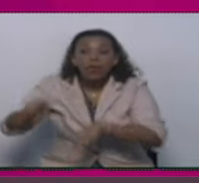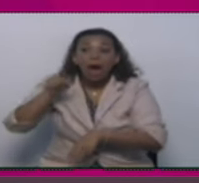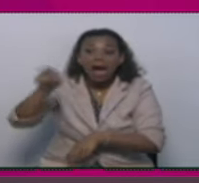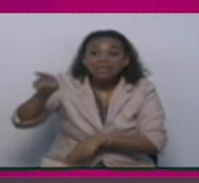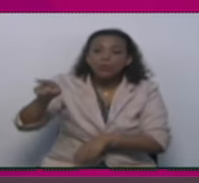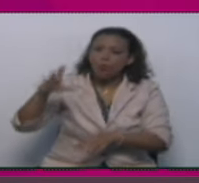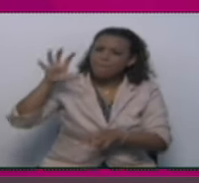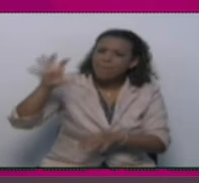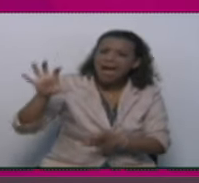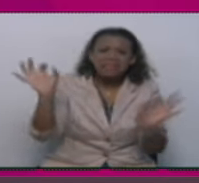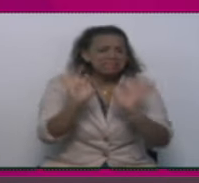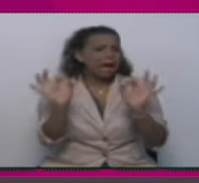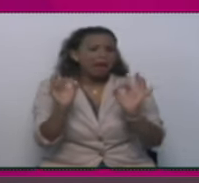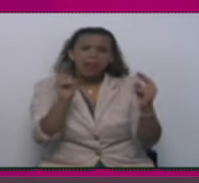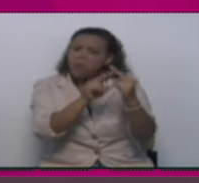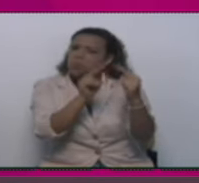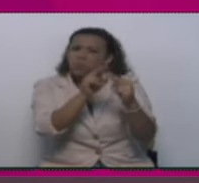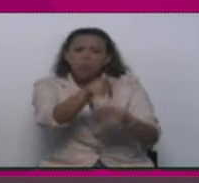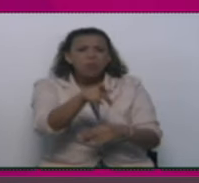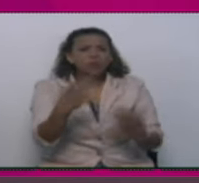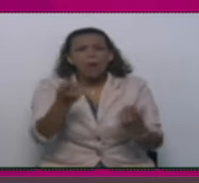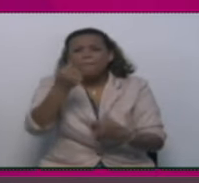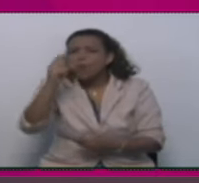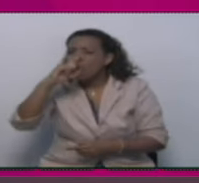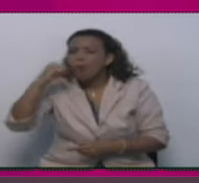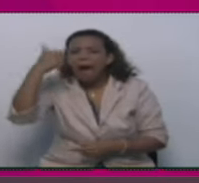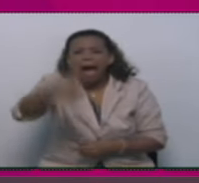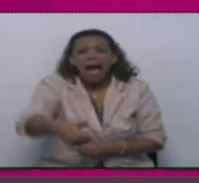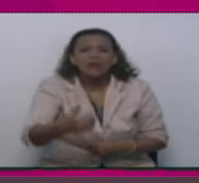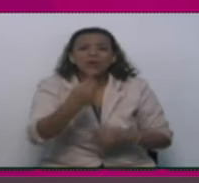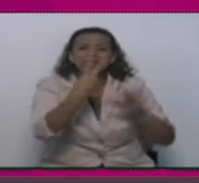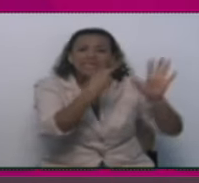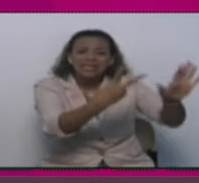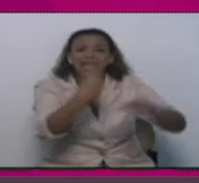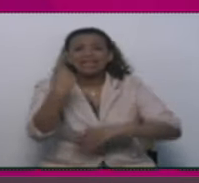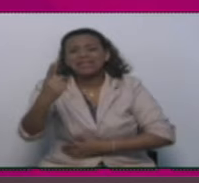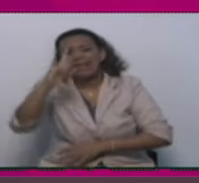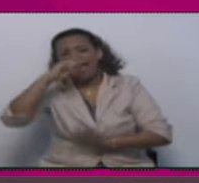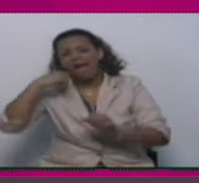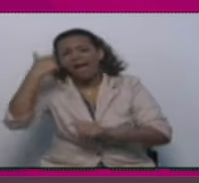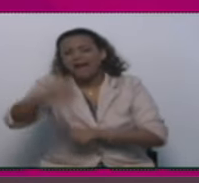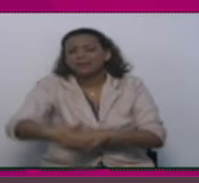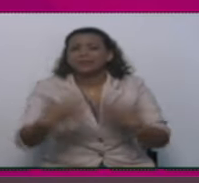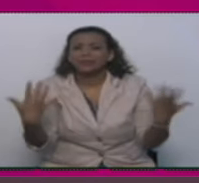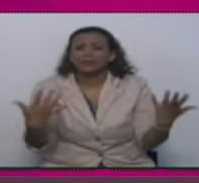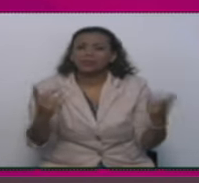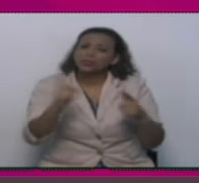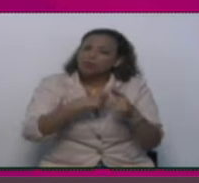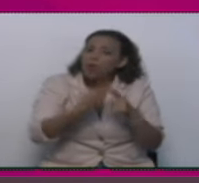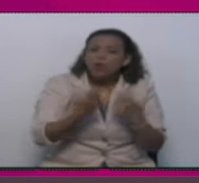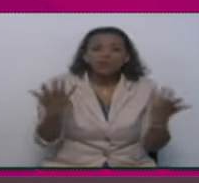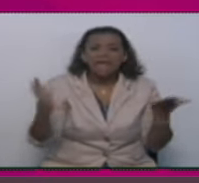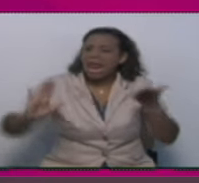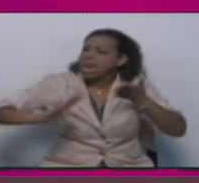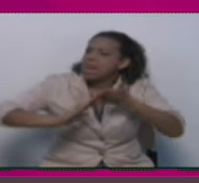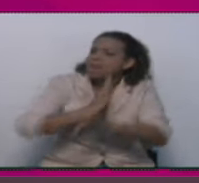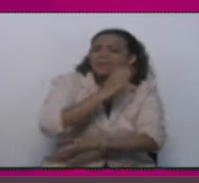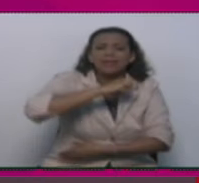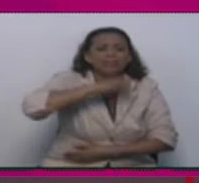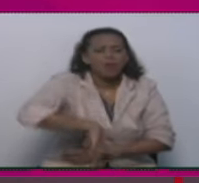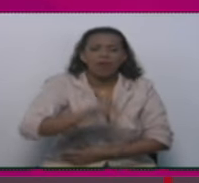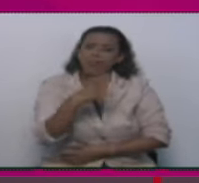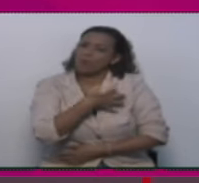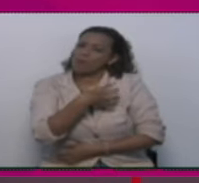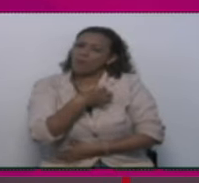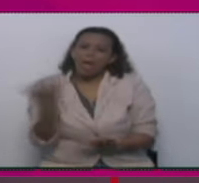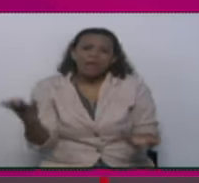un país que nadie le conoce, que tiene pocos años, 76 años. Entonces, no pueden eliminar la historia.